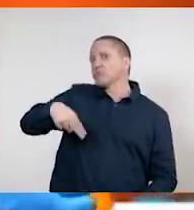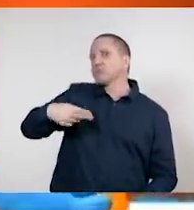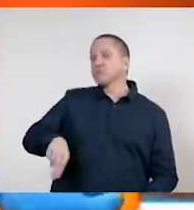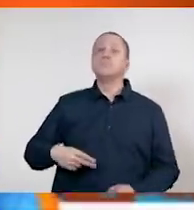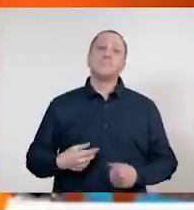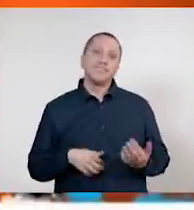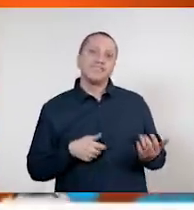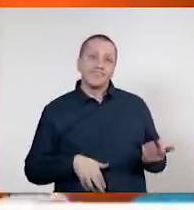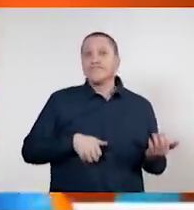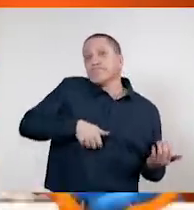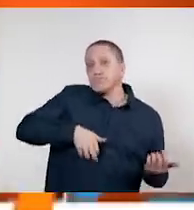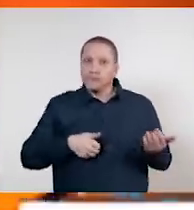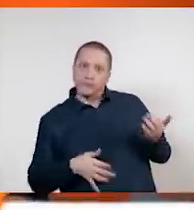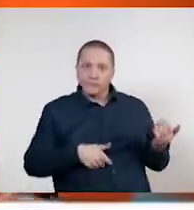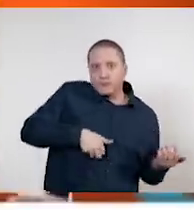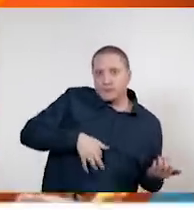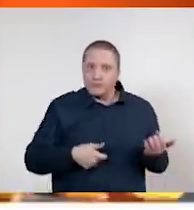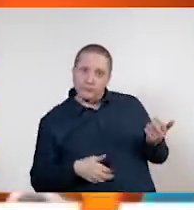tener un nombre.